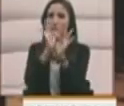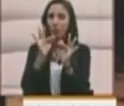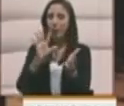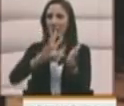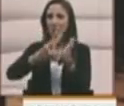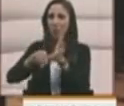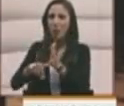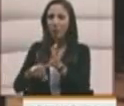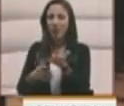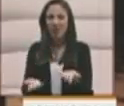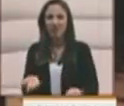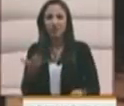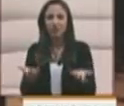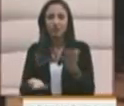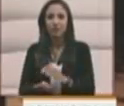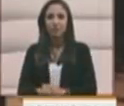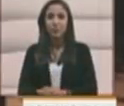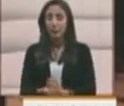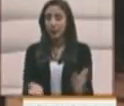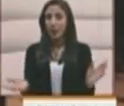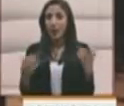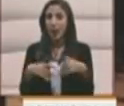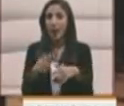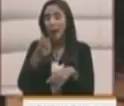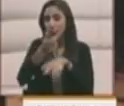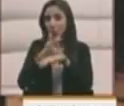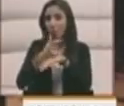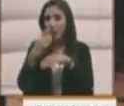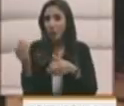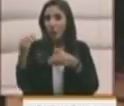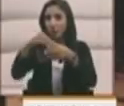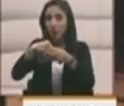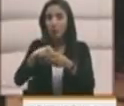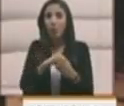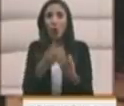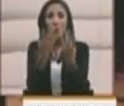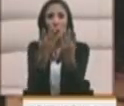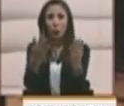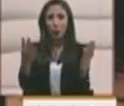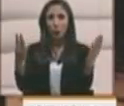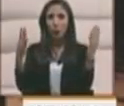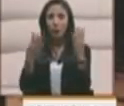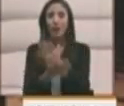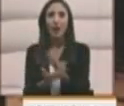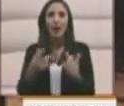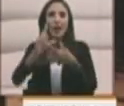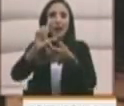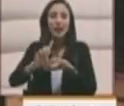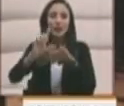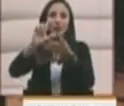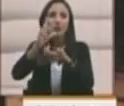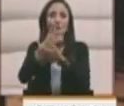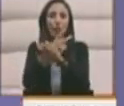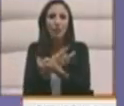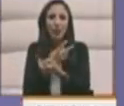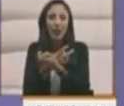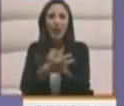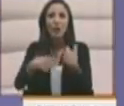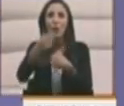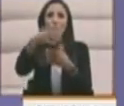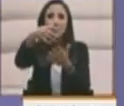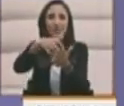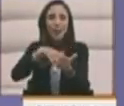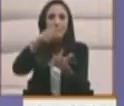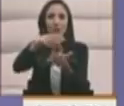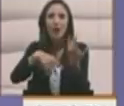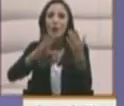personas muy internas en nuestro gobierno que tienen galpones llenos de venenos, de insumos, de fertilizantes, de semillas.